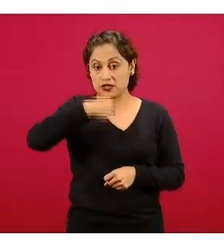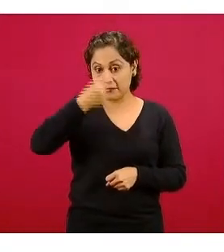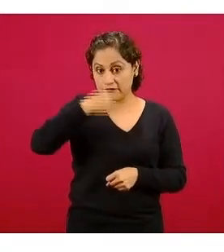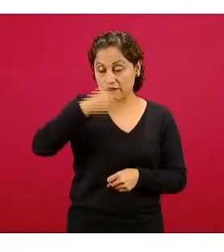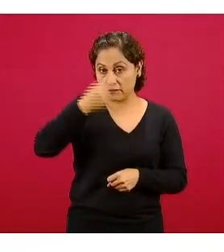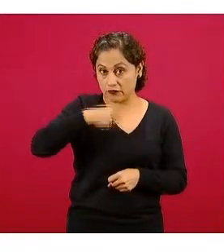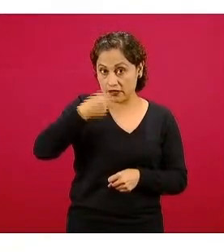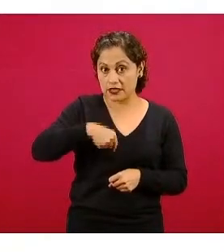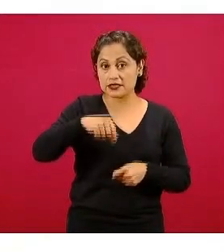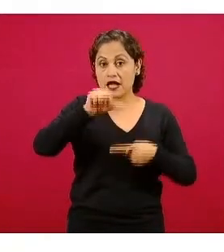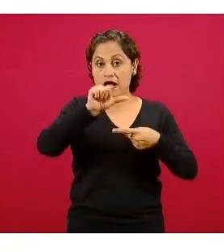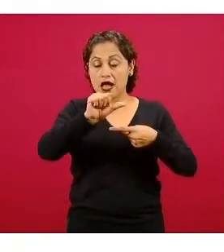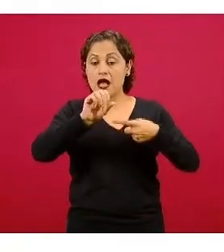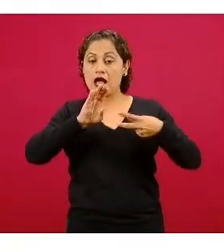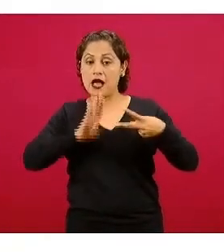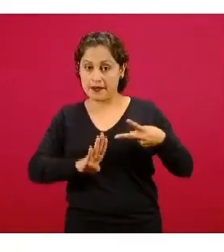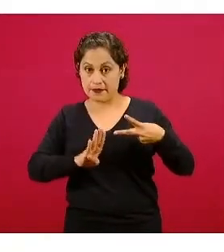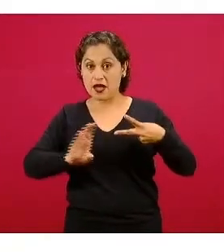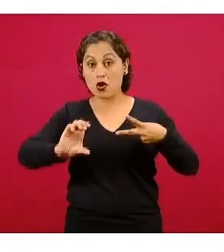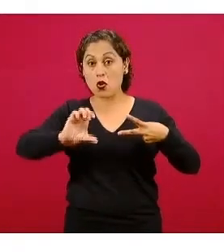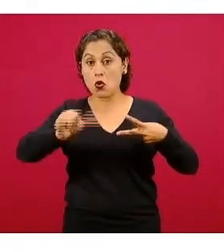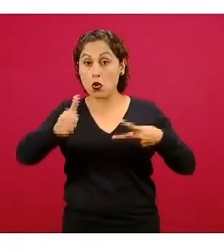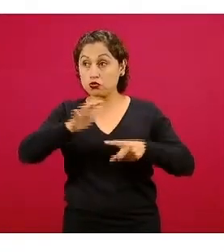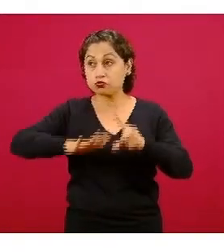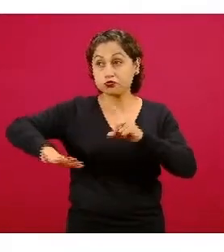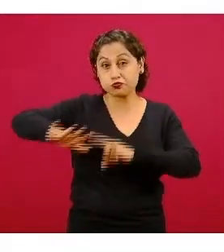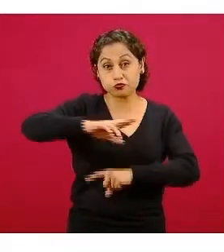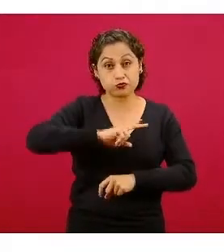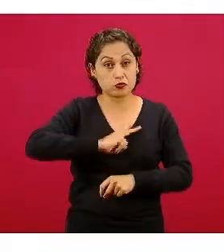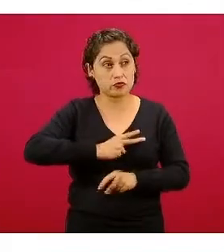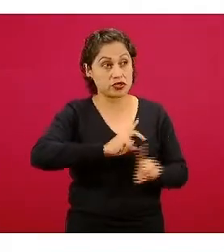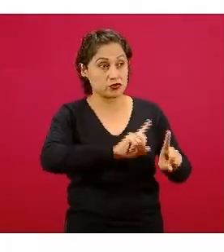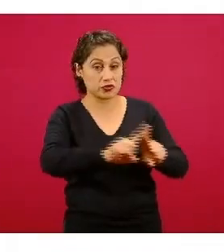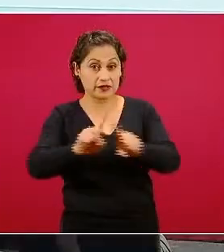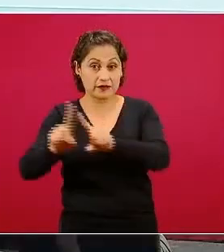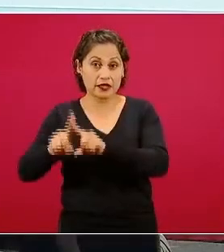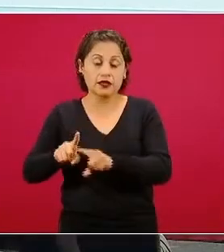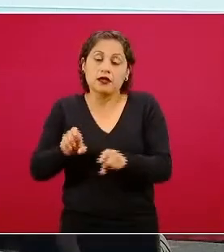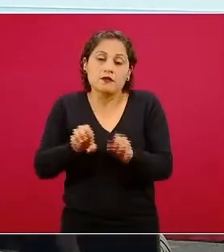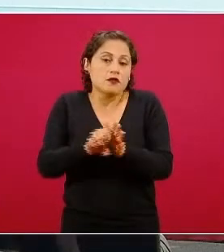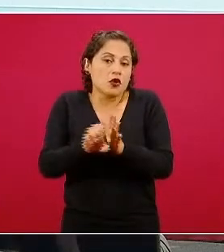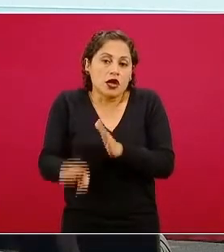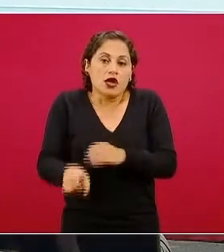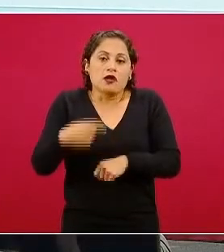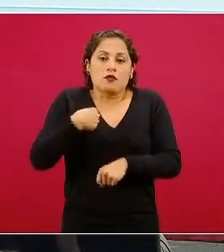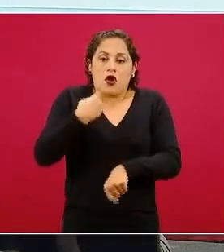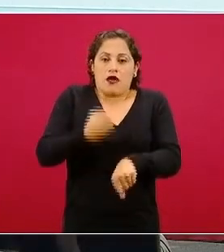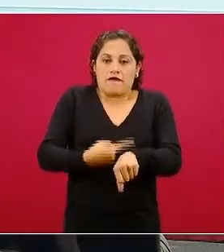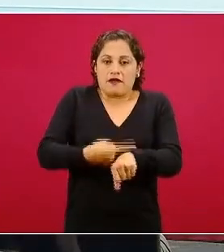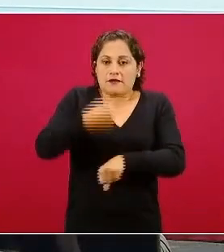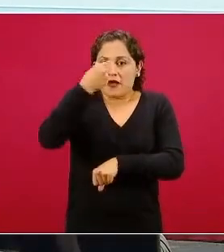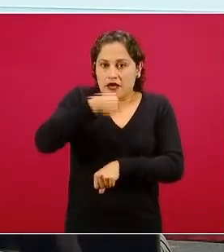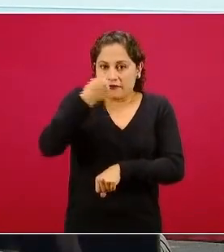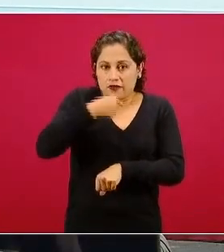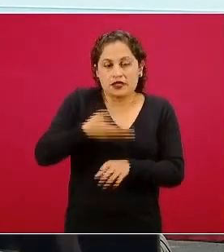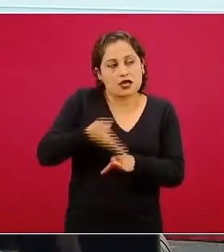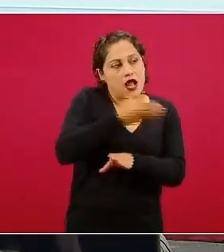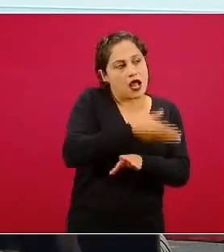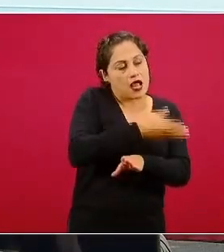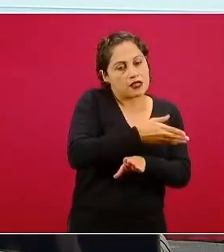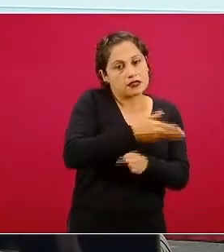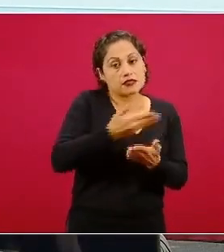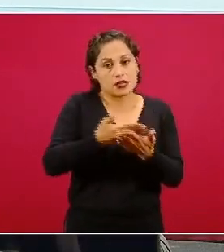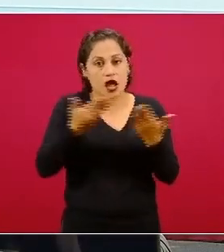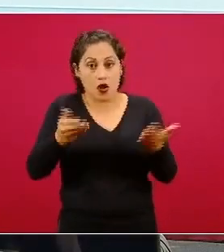pueden dividirse en líneas. Entonces, hay otros más. Entonces, si tenemos diagnóstico de influenza, sí debemos de vacunarnos de todas formas, por